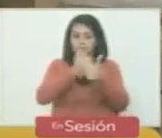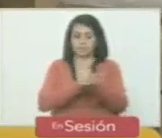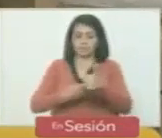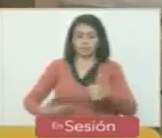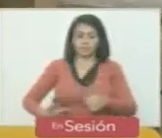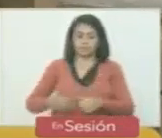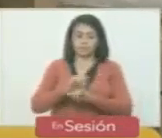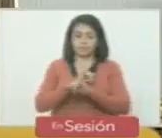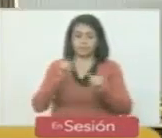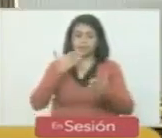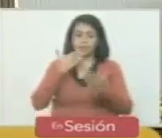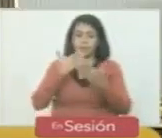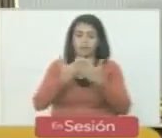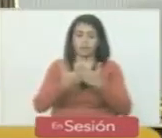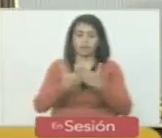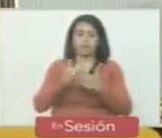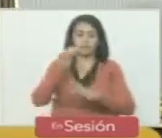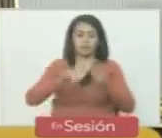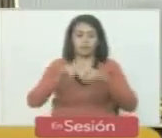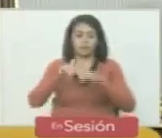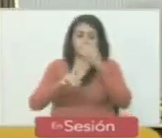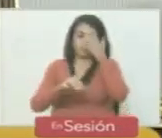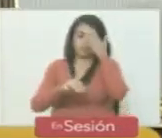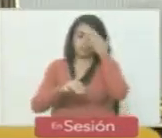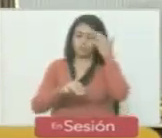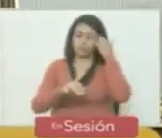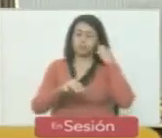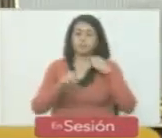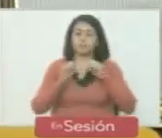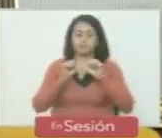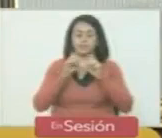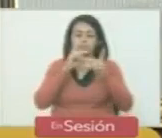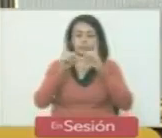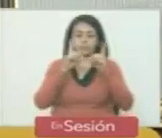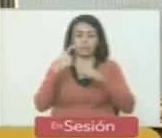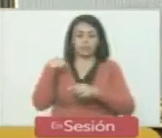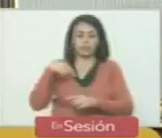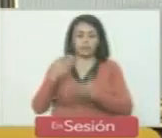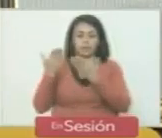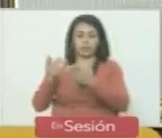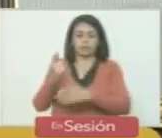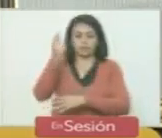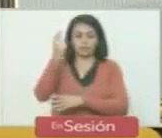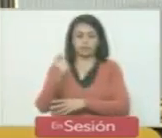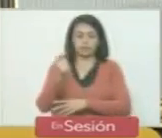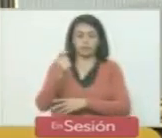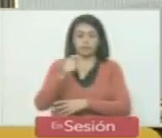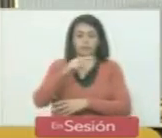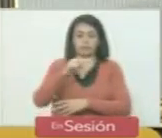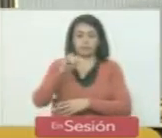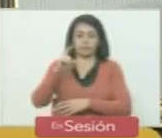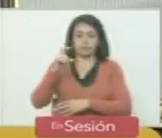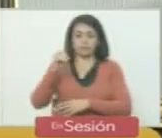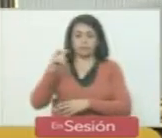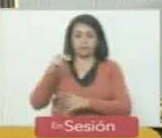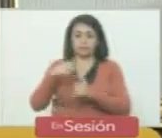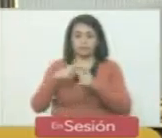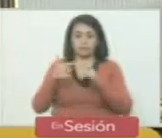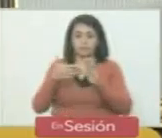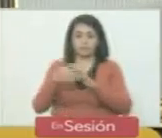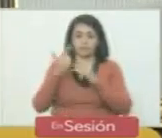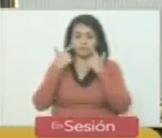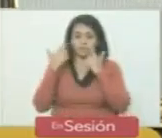vicepresidenta. Gracias, ciudadana secretaria. Continúa el debate. Tiene la palabra el diputado Nixon Maniglia.